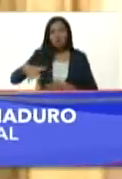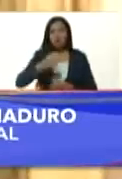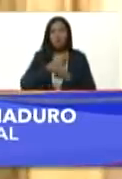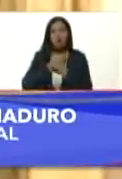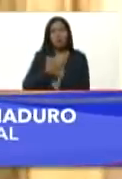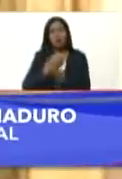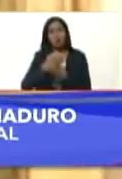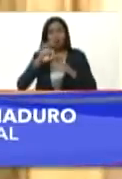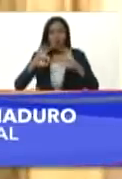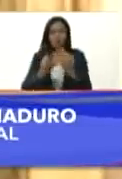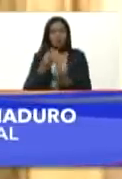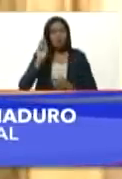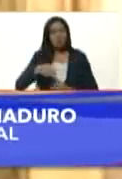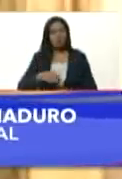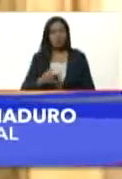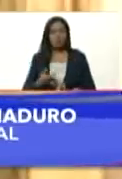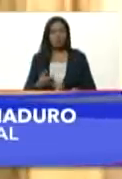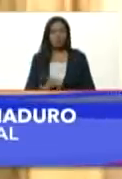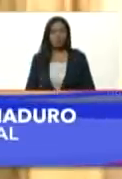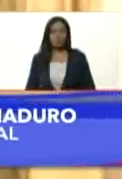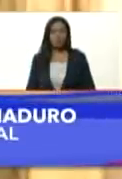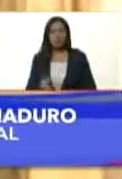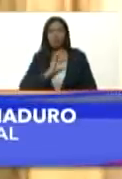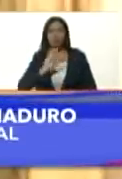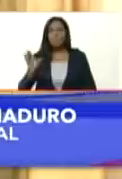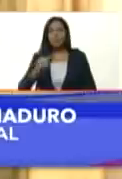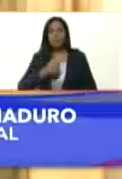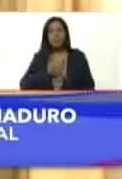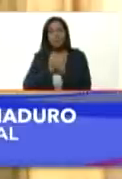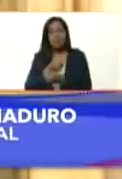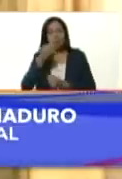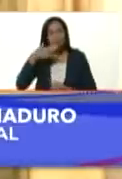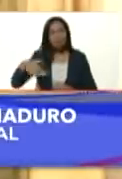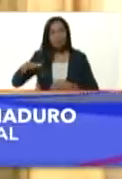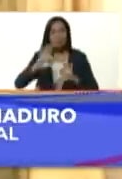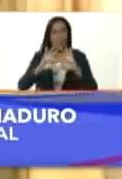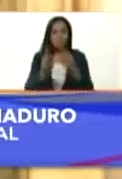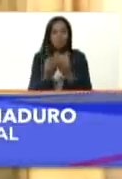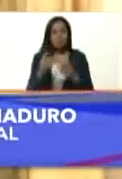por nuestra familia. Y por la patria, por el pueblo y por la familia,